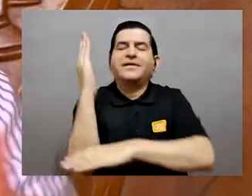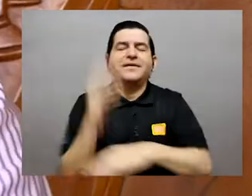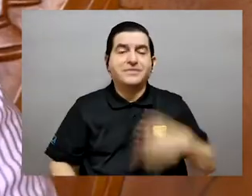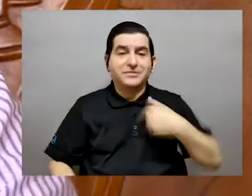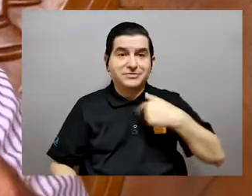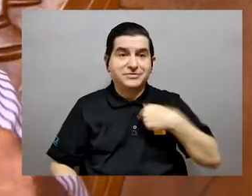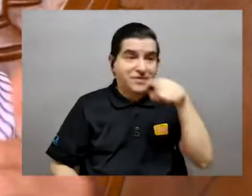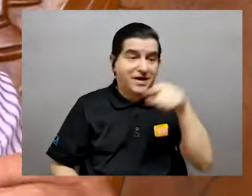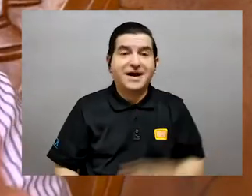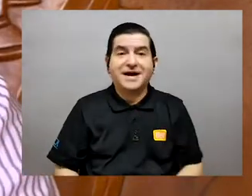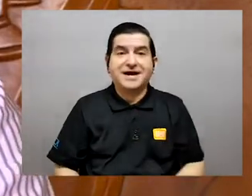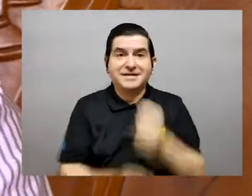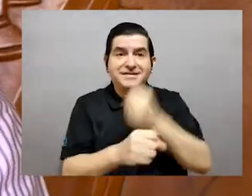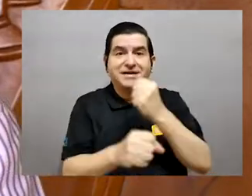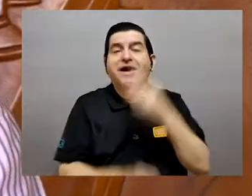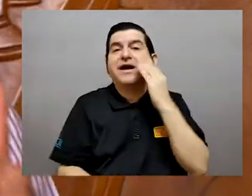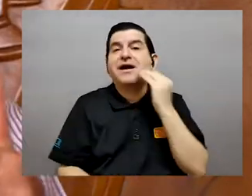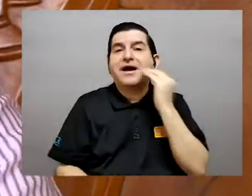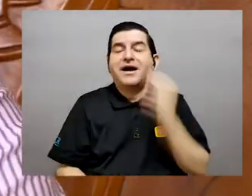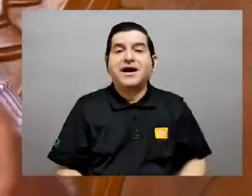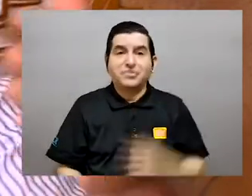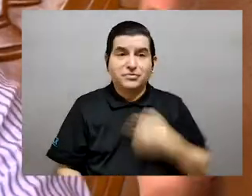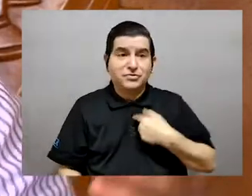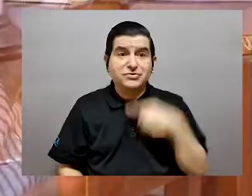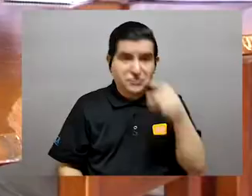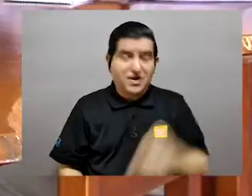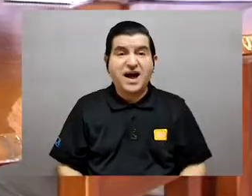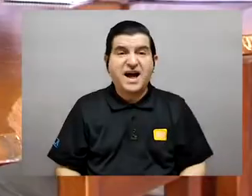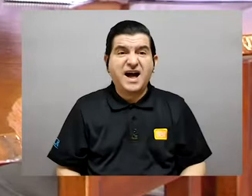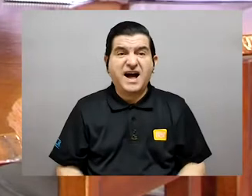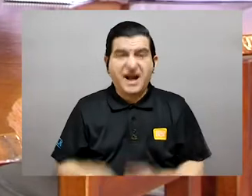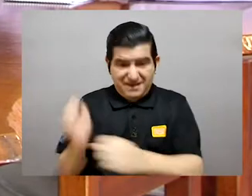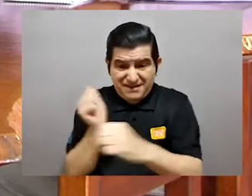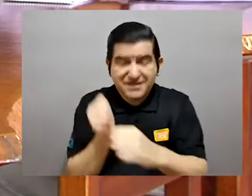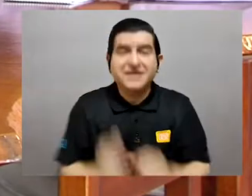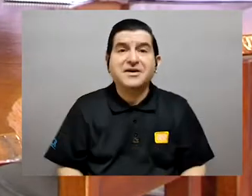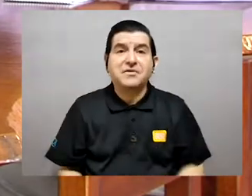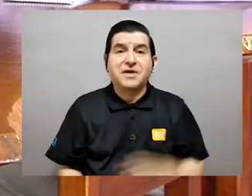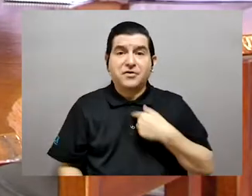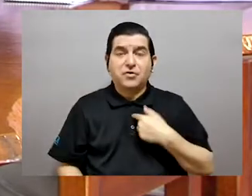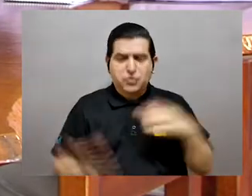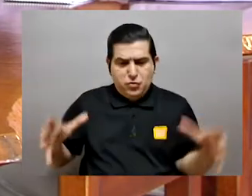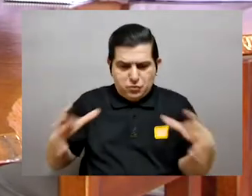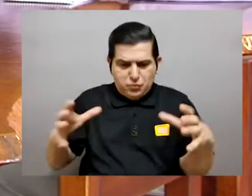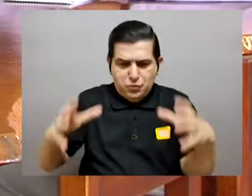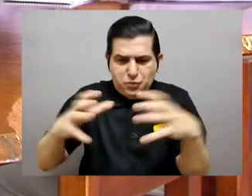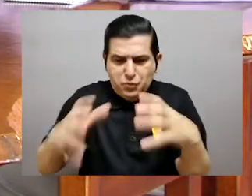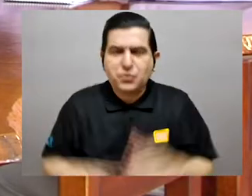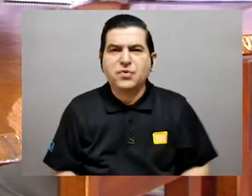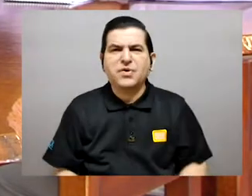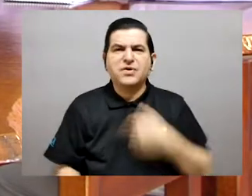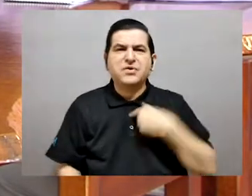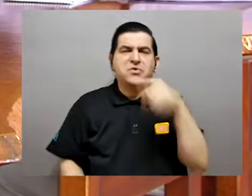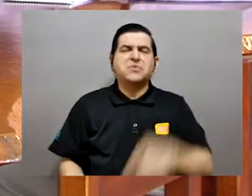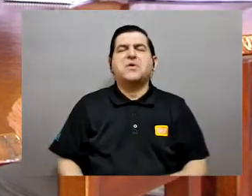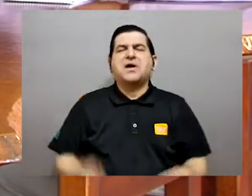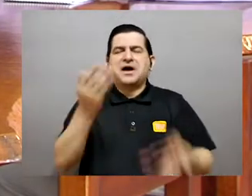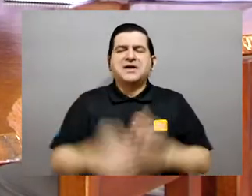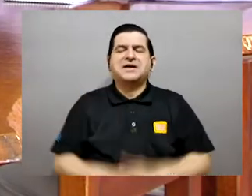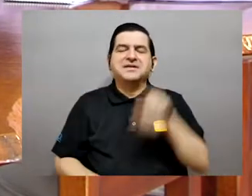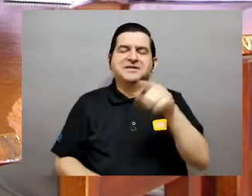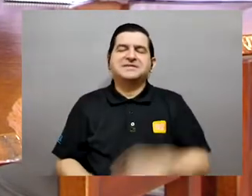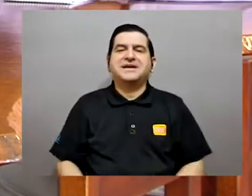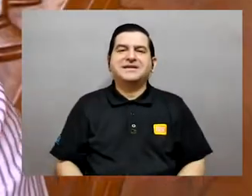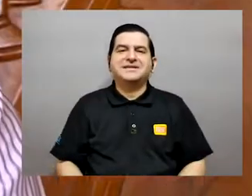cortar la vida, que le vaya a cambiar la vida y que vaya a renunciar a algo maravilloso que es enfrentar el día a día, pero con alegría,